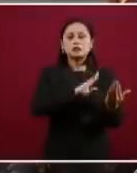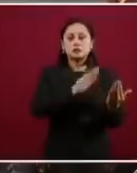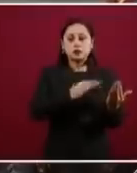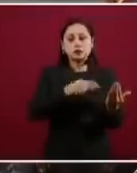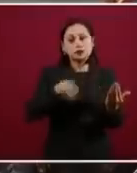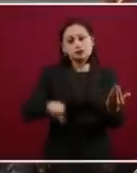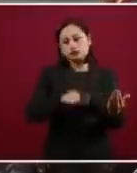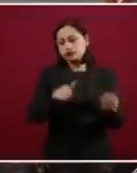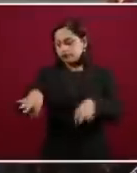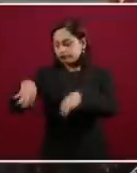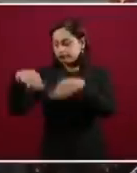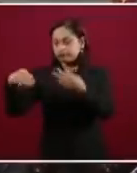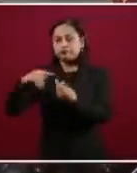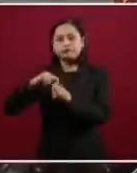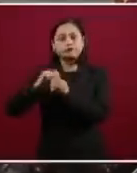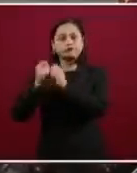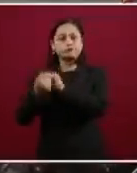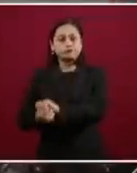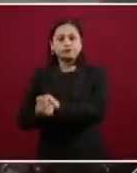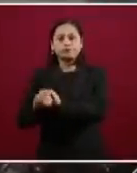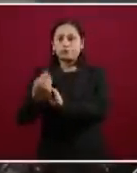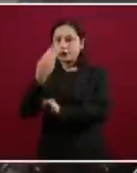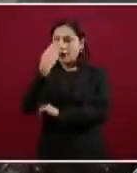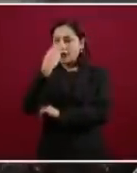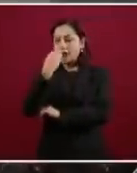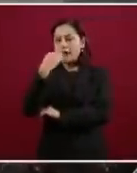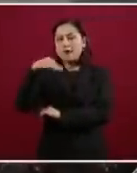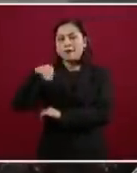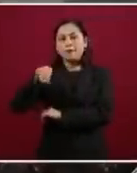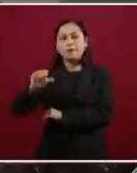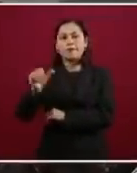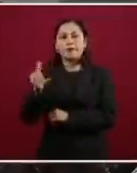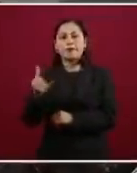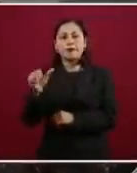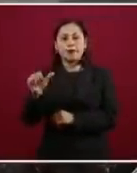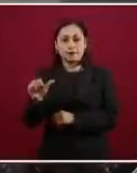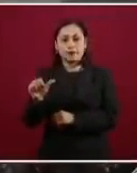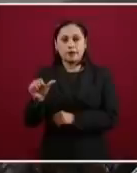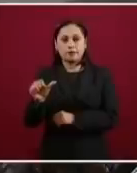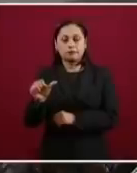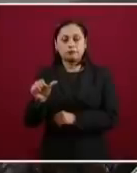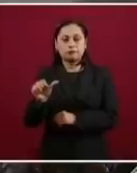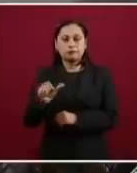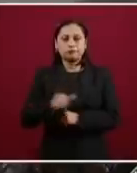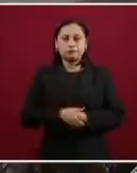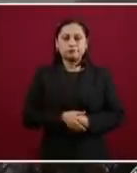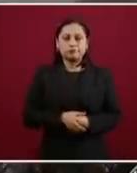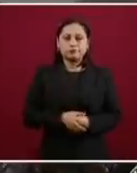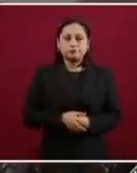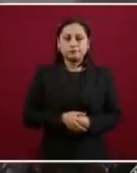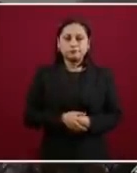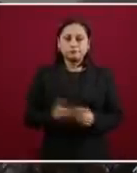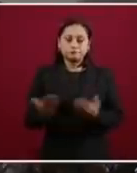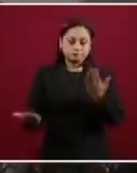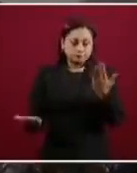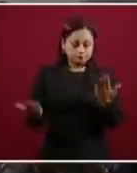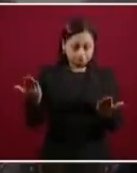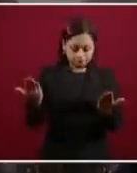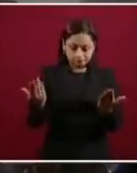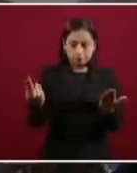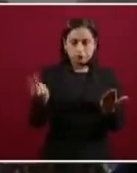hay una traducción al maya, es castellano y maya.